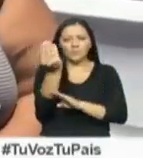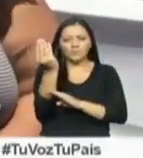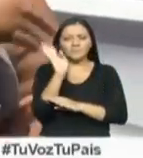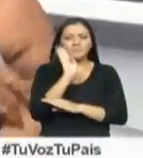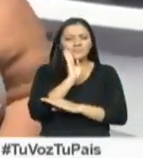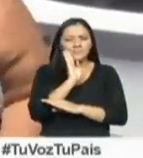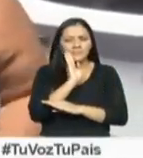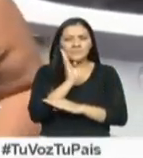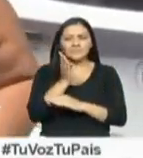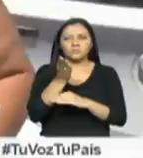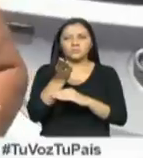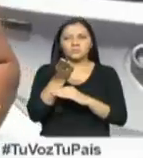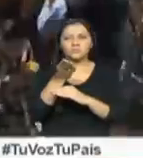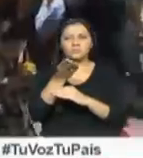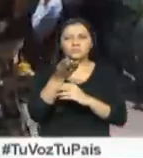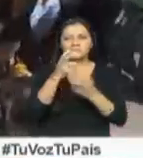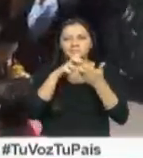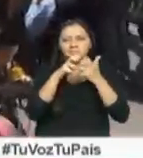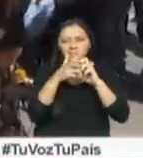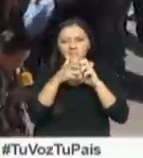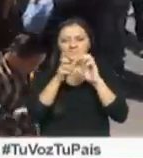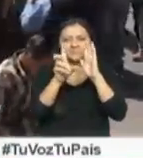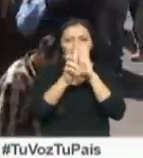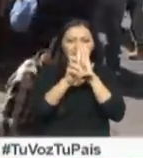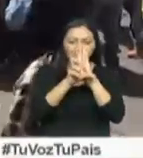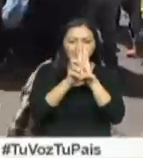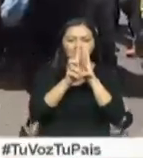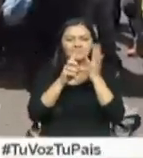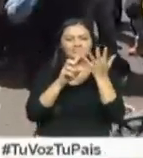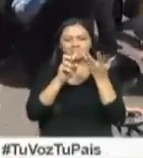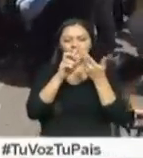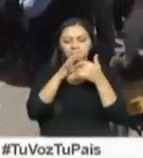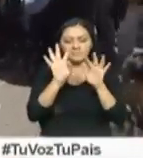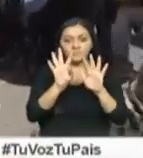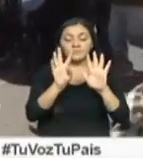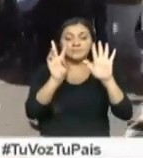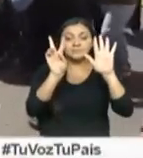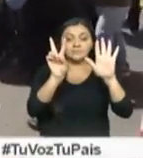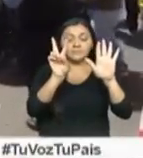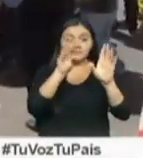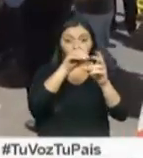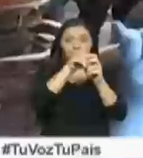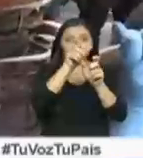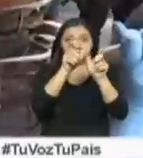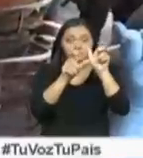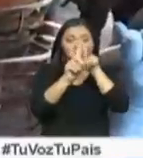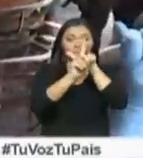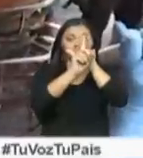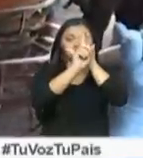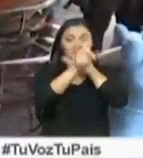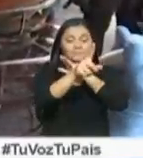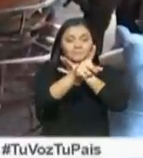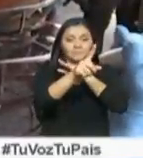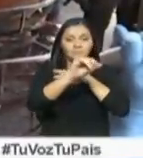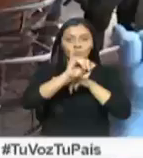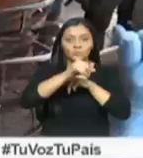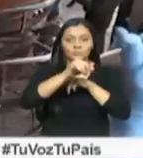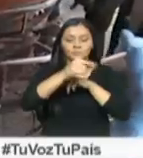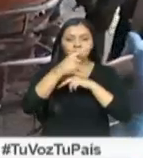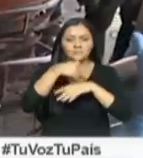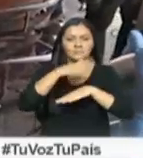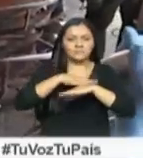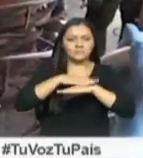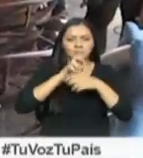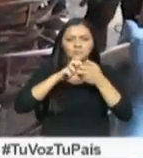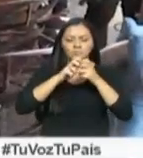Según informaron fuentes sanitarias, 7 de las jóvenes que se encontraban internadas en hospitales murieron durante la madrugada del jueves por la gravedad de